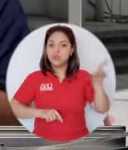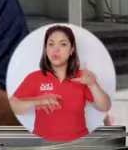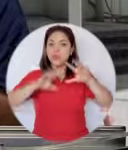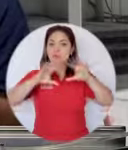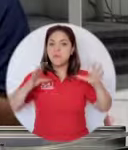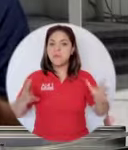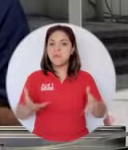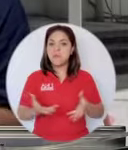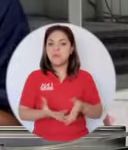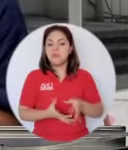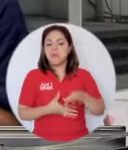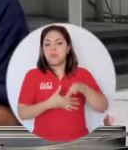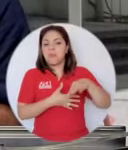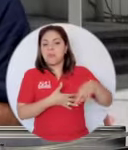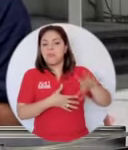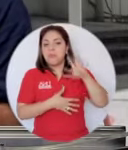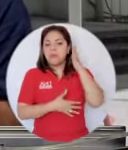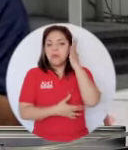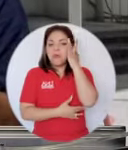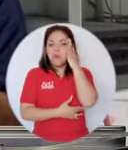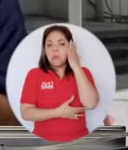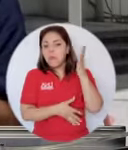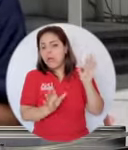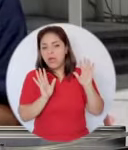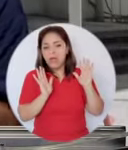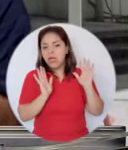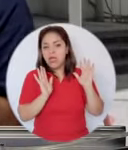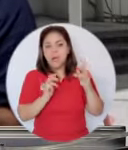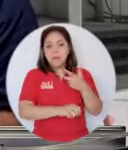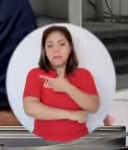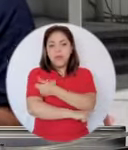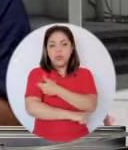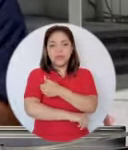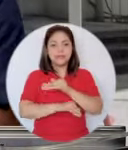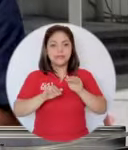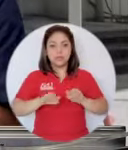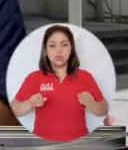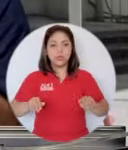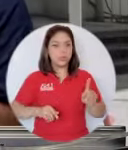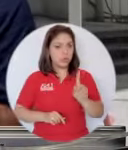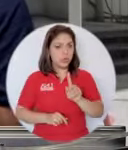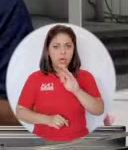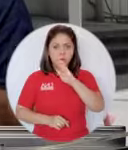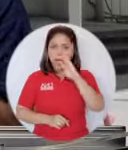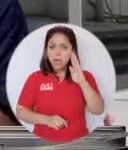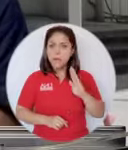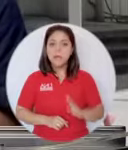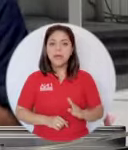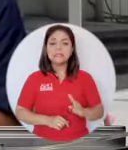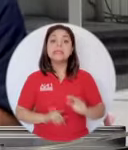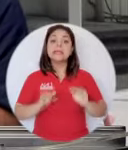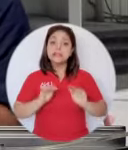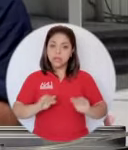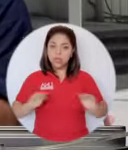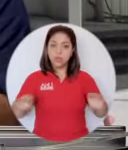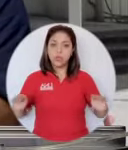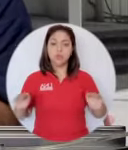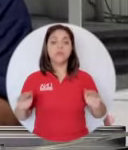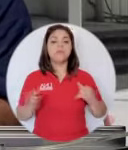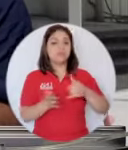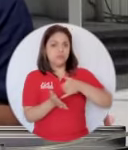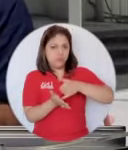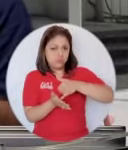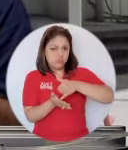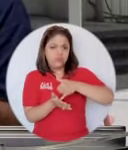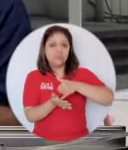los laboratorios en el mundo se despreocuparon por producir vacunas para niños. Es todo lo contrario. Siendo